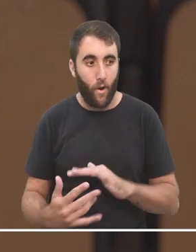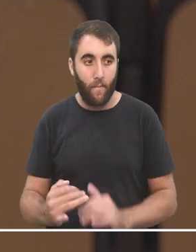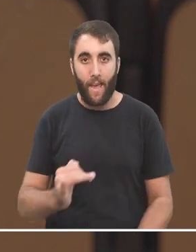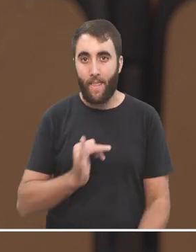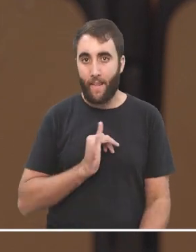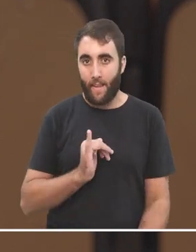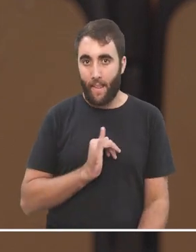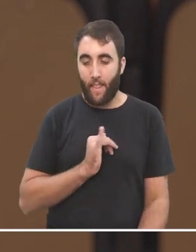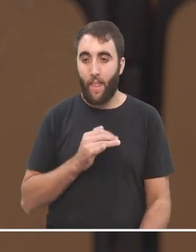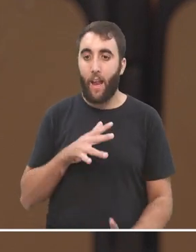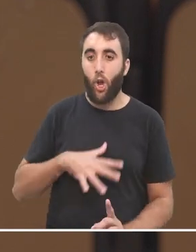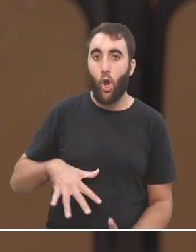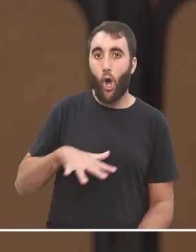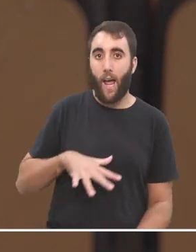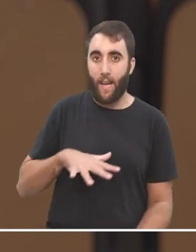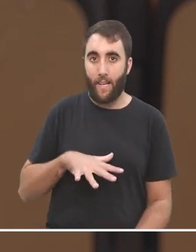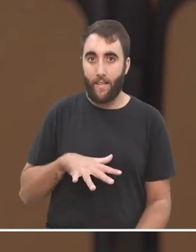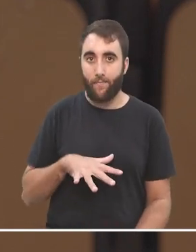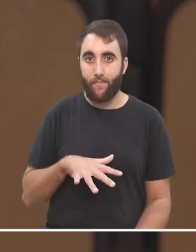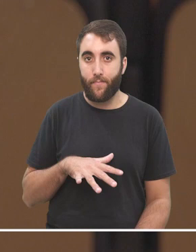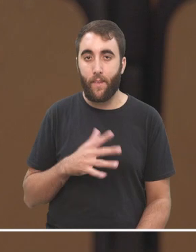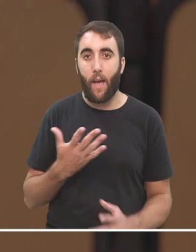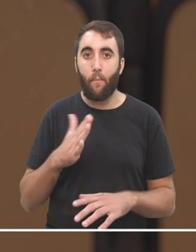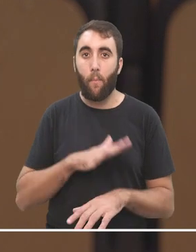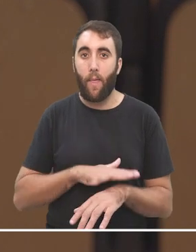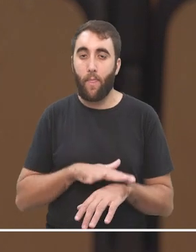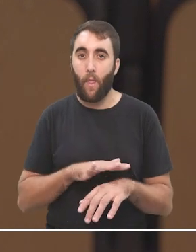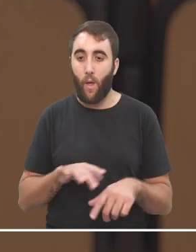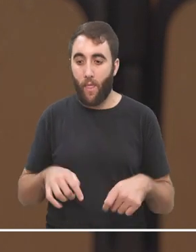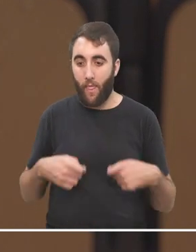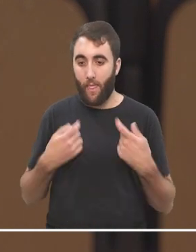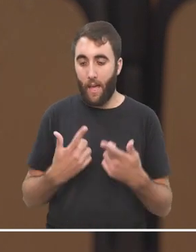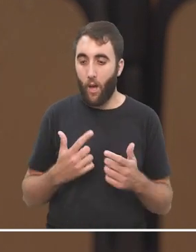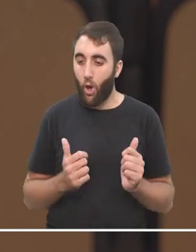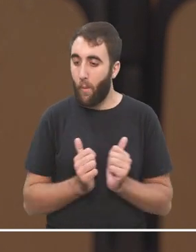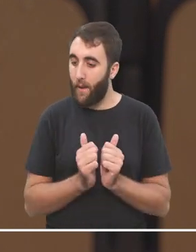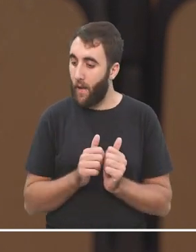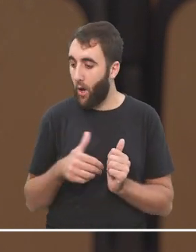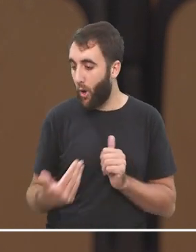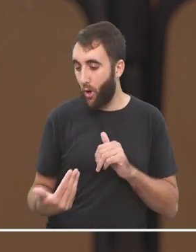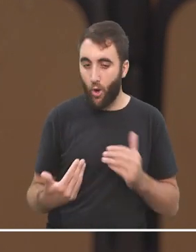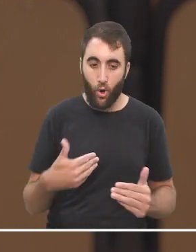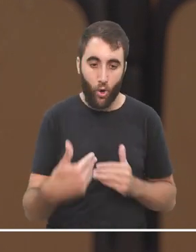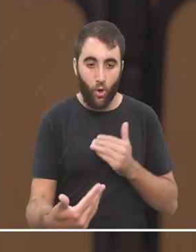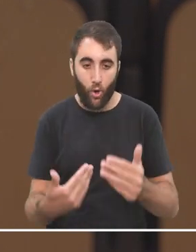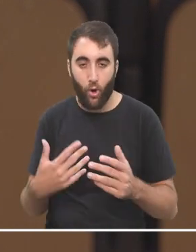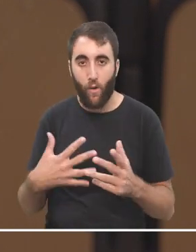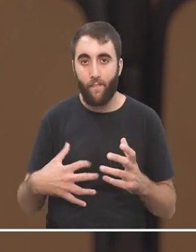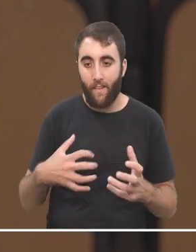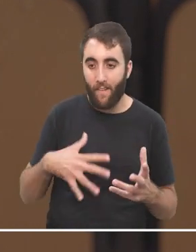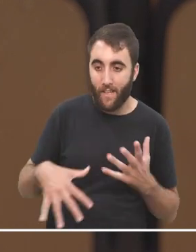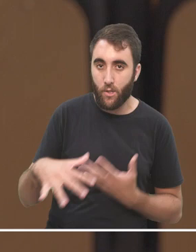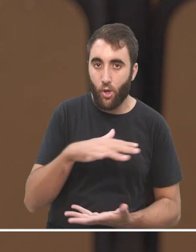identidad local, a la hora de acompañar al resto de las personas de nuestra comunidad en